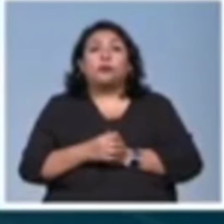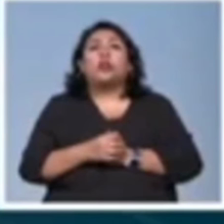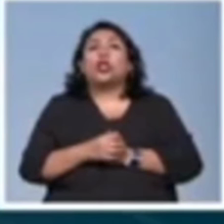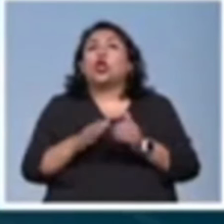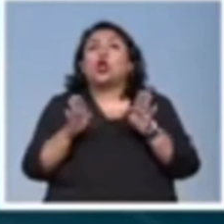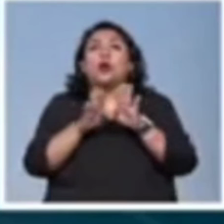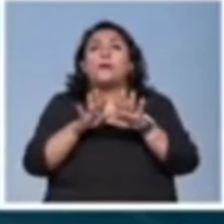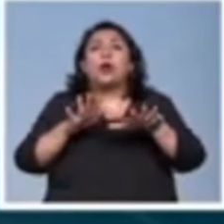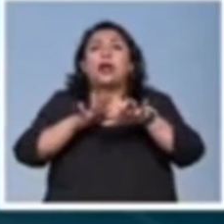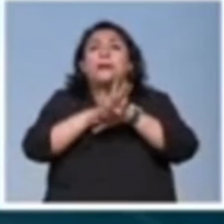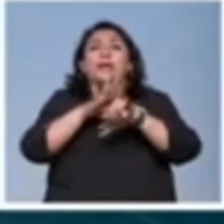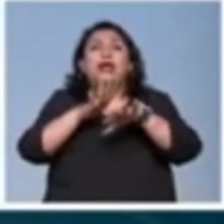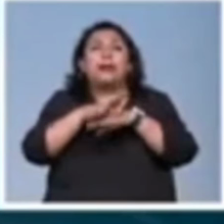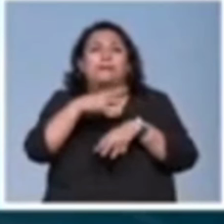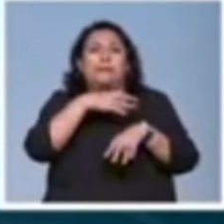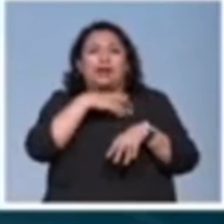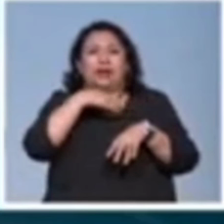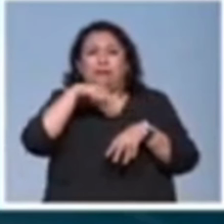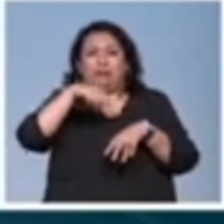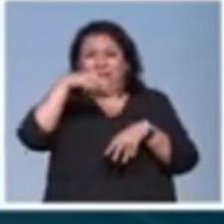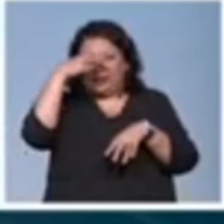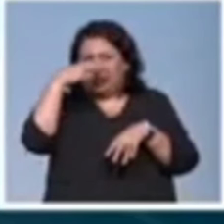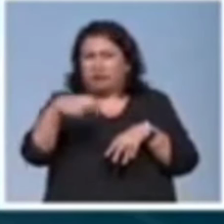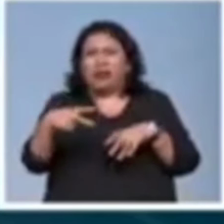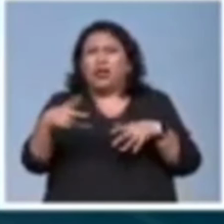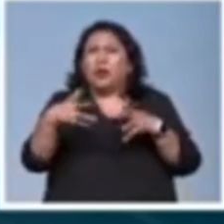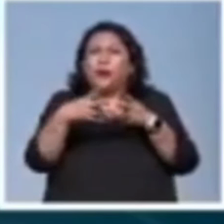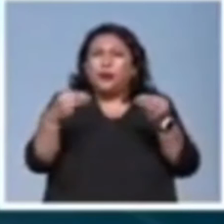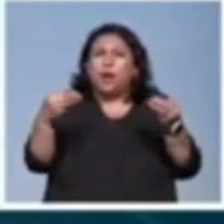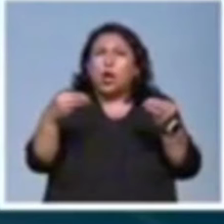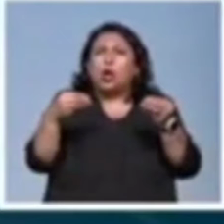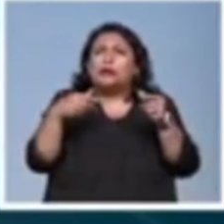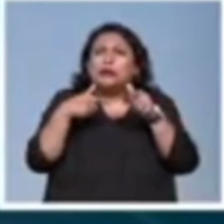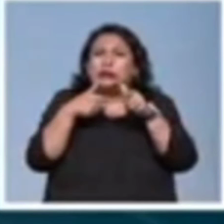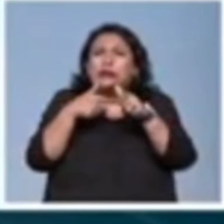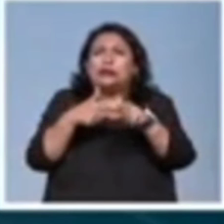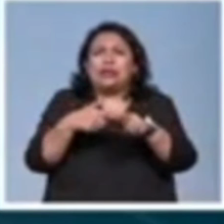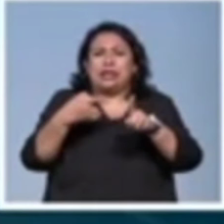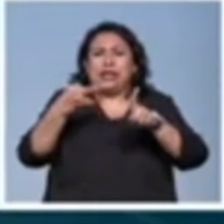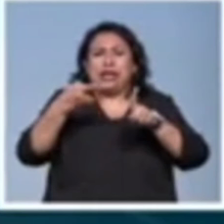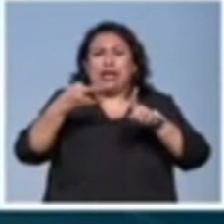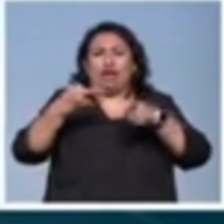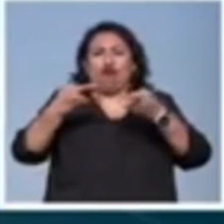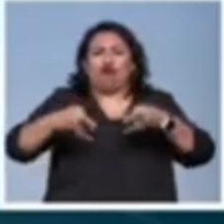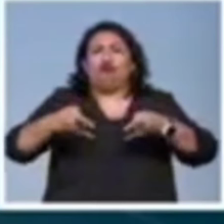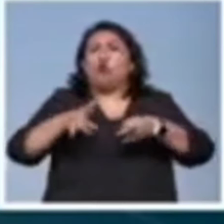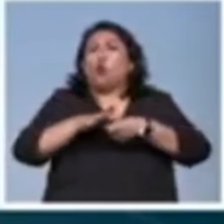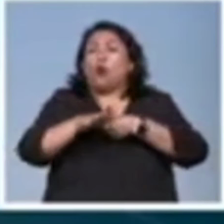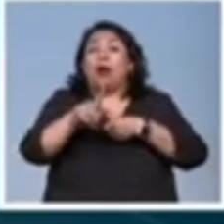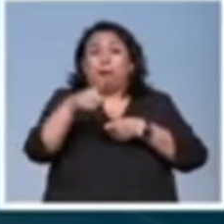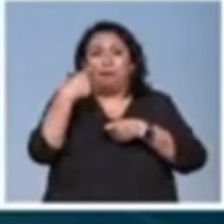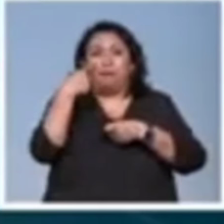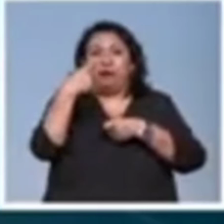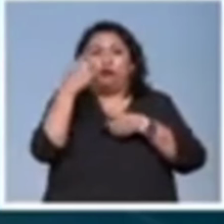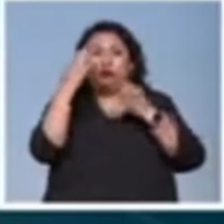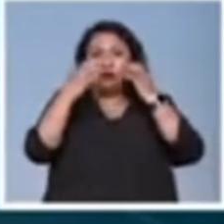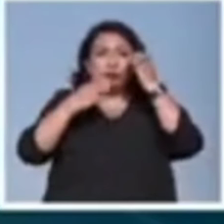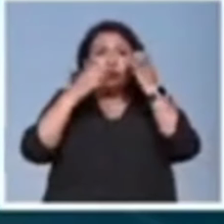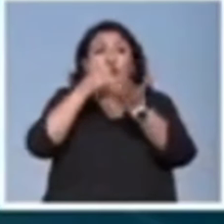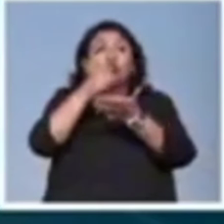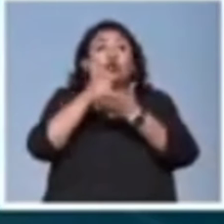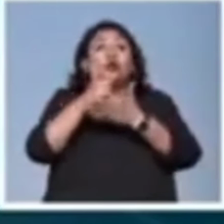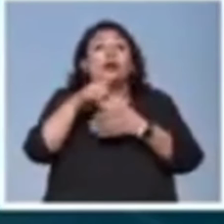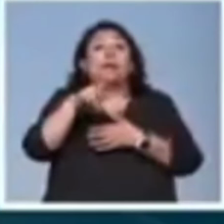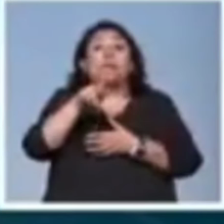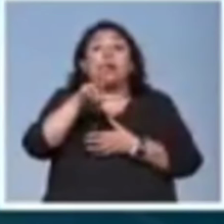¿Cómo se fue modificando la capital del país? ¿Qué desapareció y qué permanece en el primer cuadro de la ciudad? Es lo que podremos ver en la muestra Ciudad de